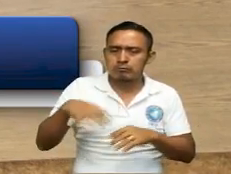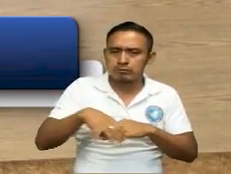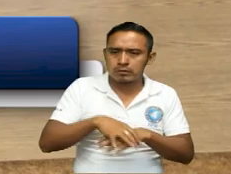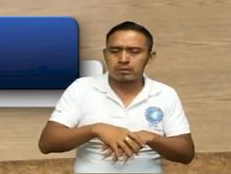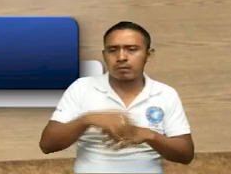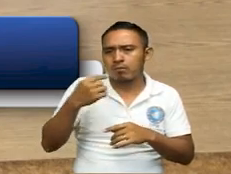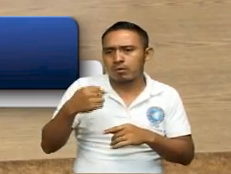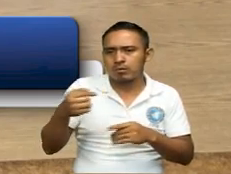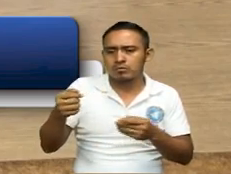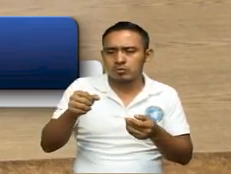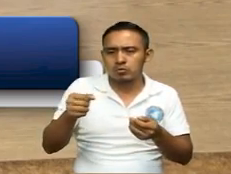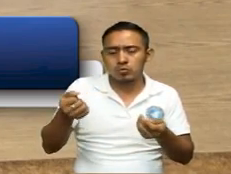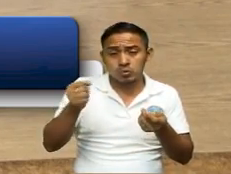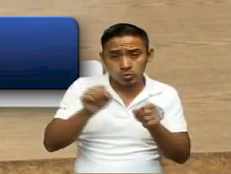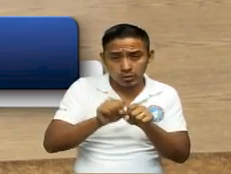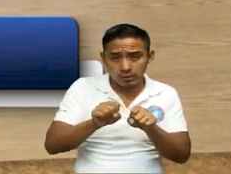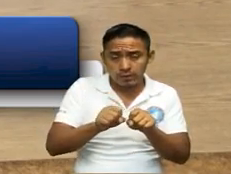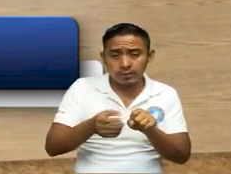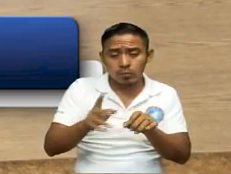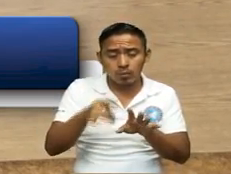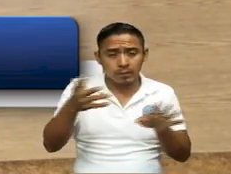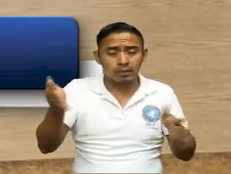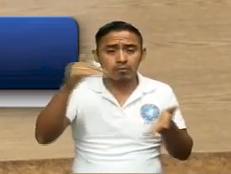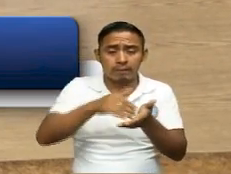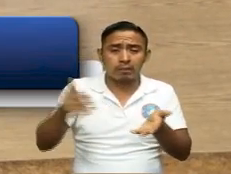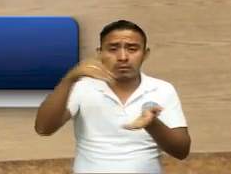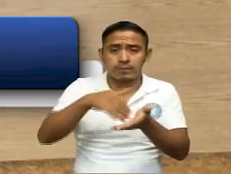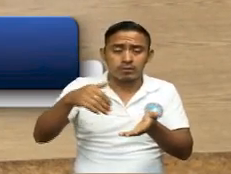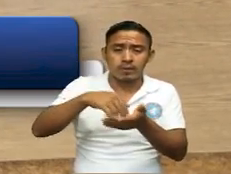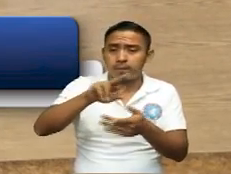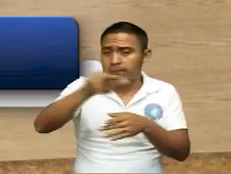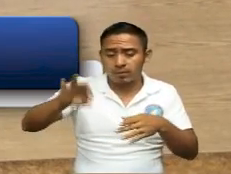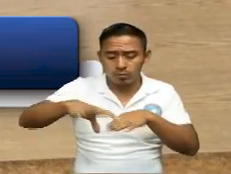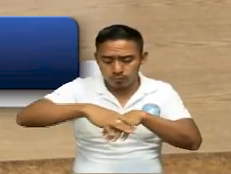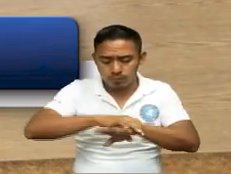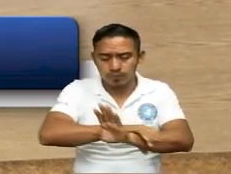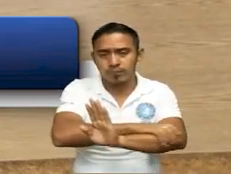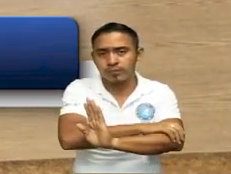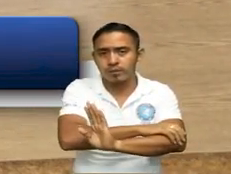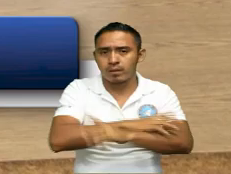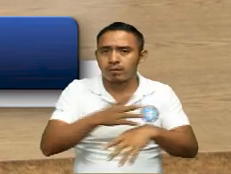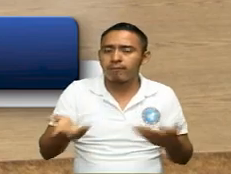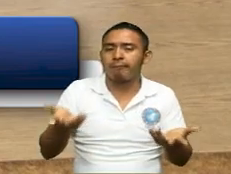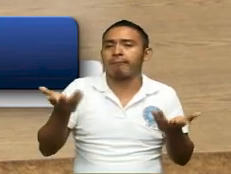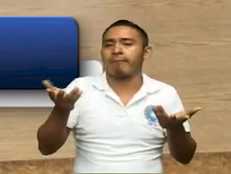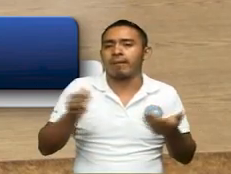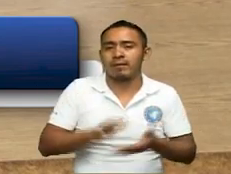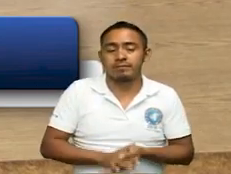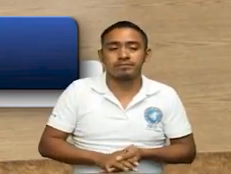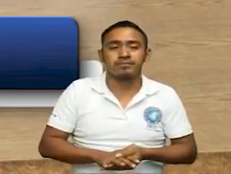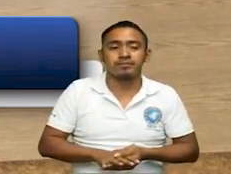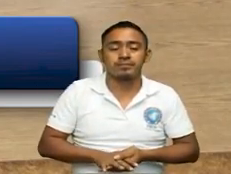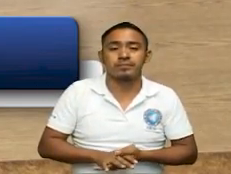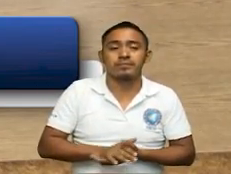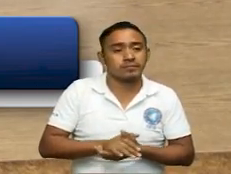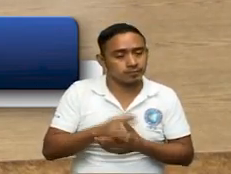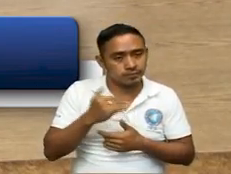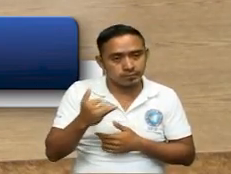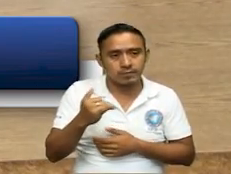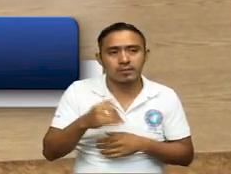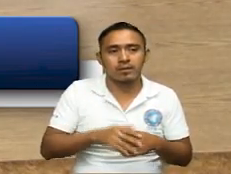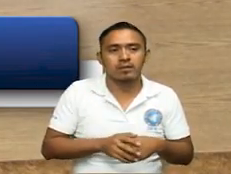me los ensucié, y se los vuelve a poner, obviamente también ahí está pecando por advertido. Volvemos a caer en la misma situación,